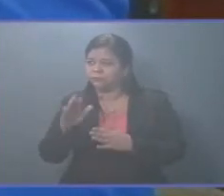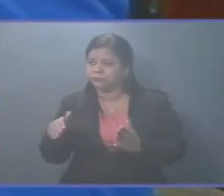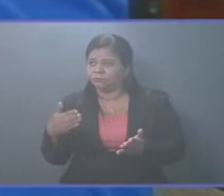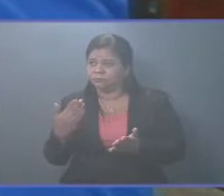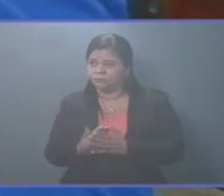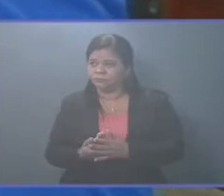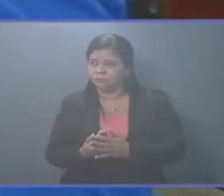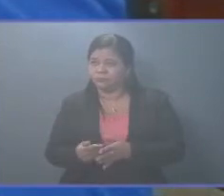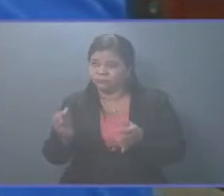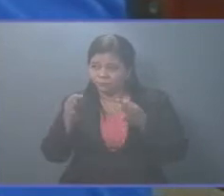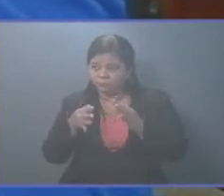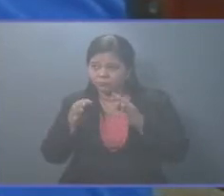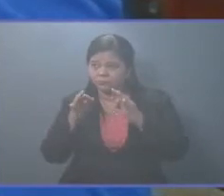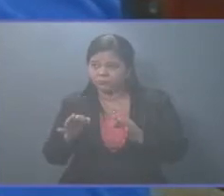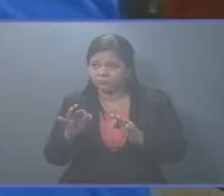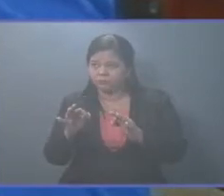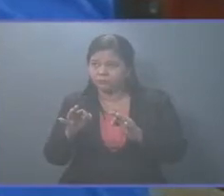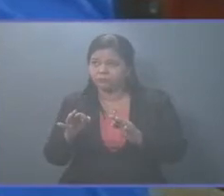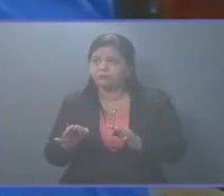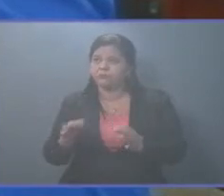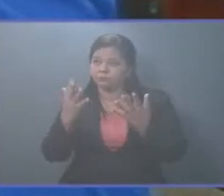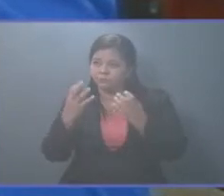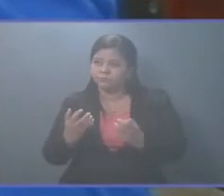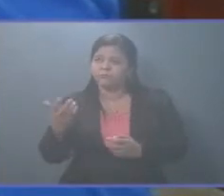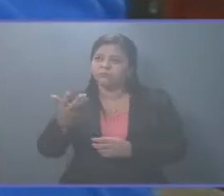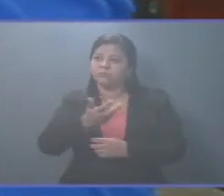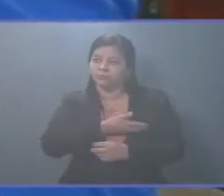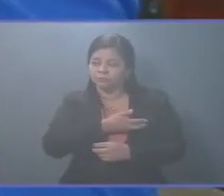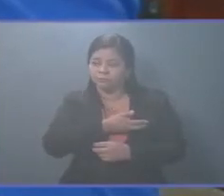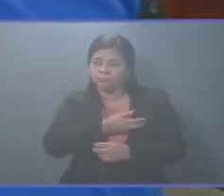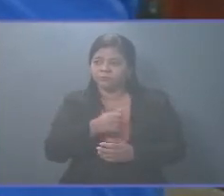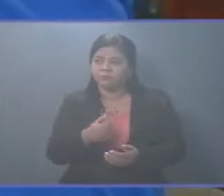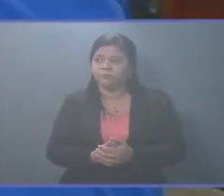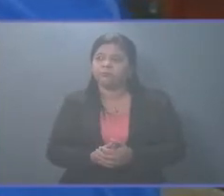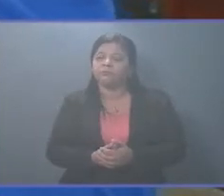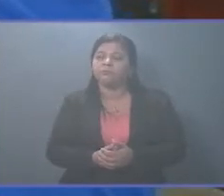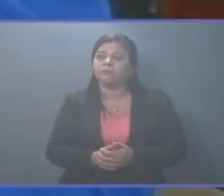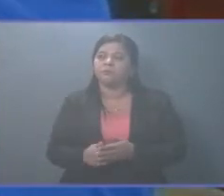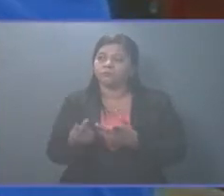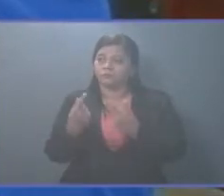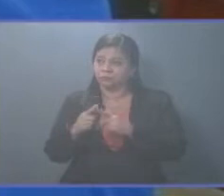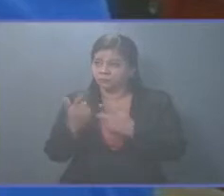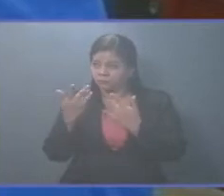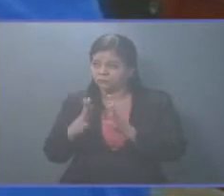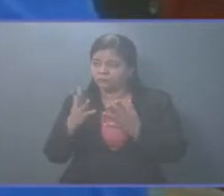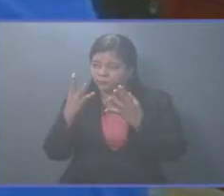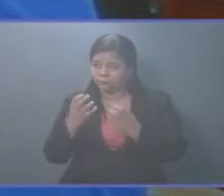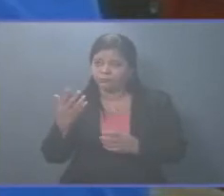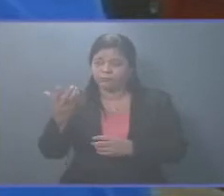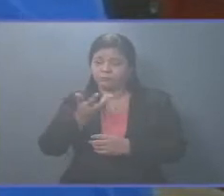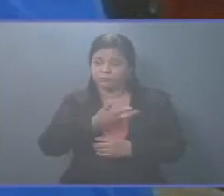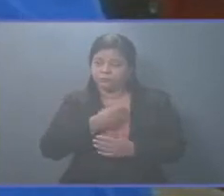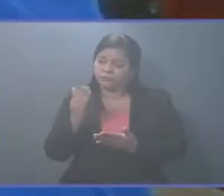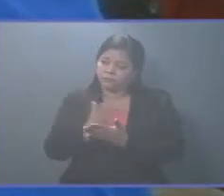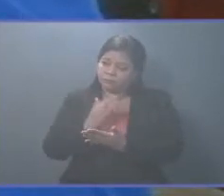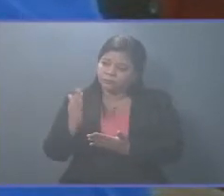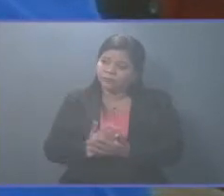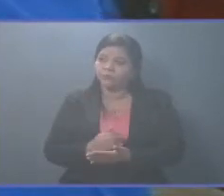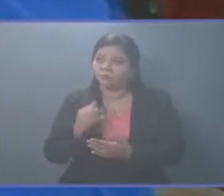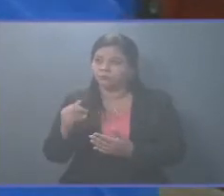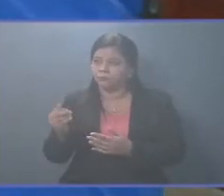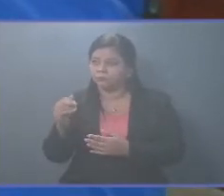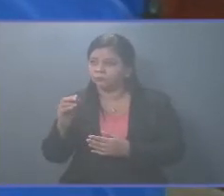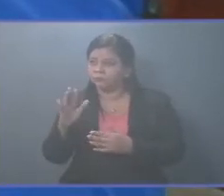habla de esa forma, esa estrategia de convencer a un antivacuna, y es inyectándole libros, estudios clínicos,